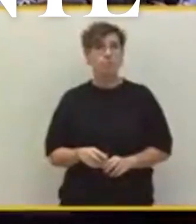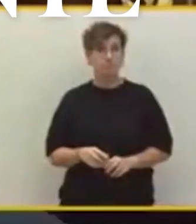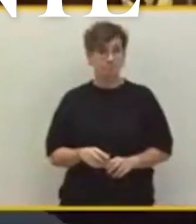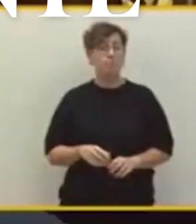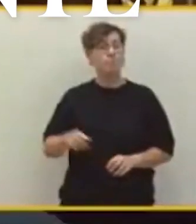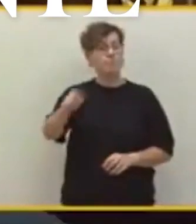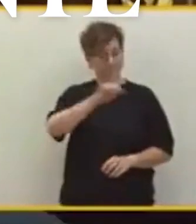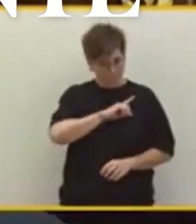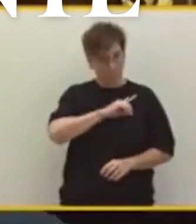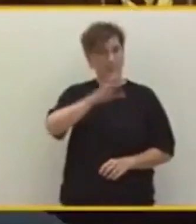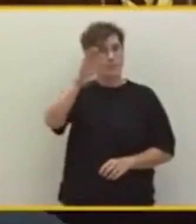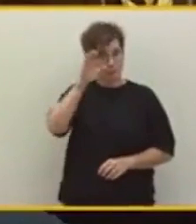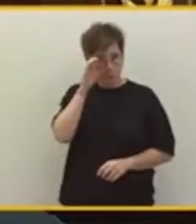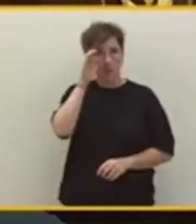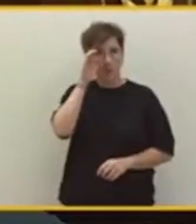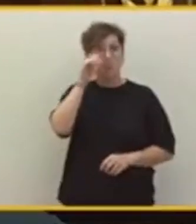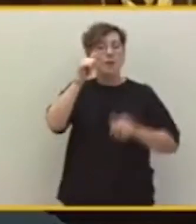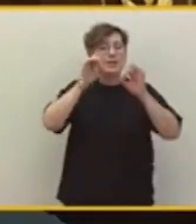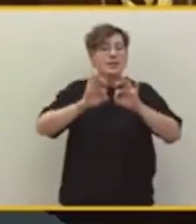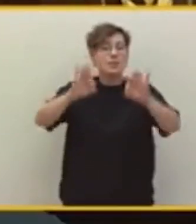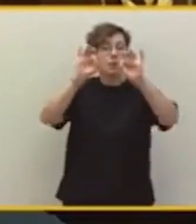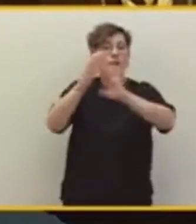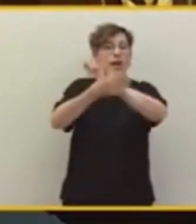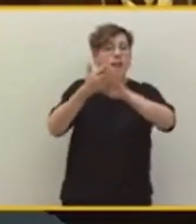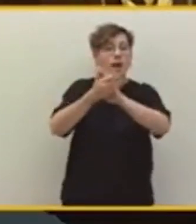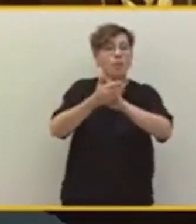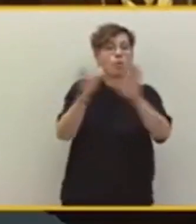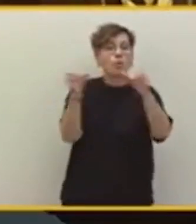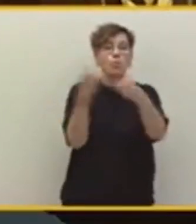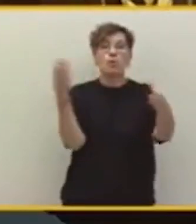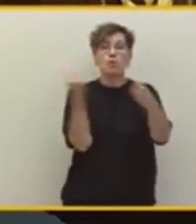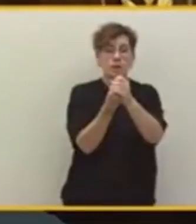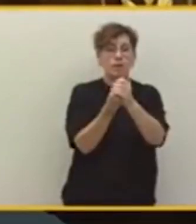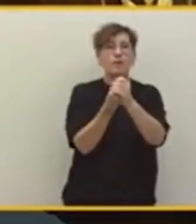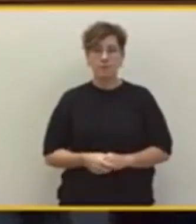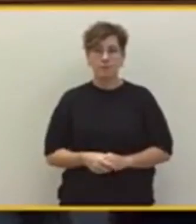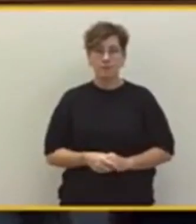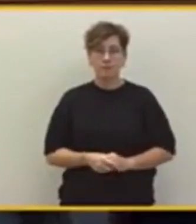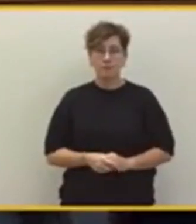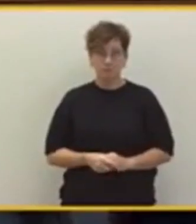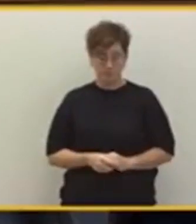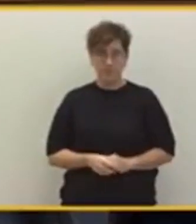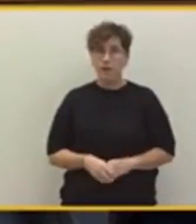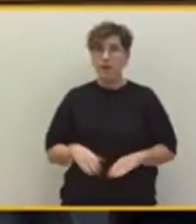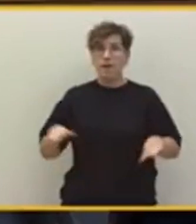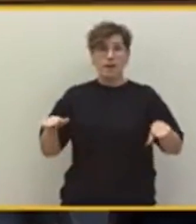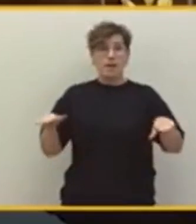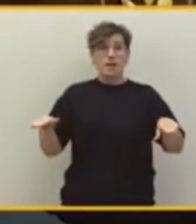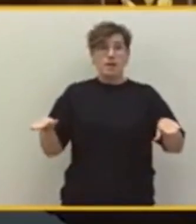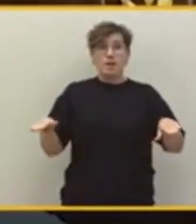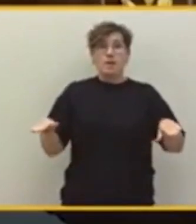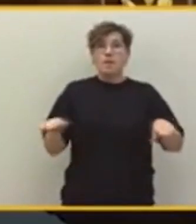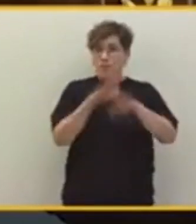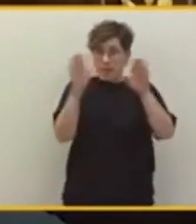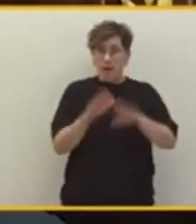Háganme caso, señorías, especialmente las señorías de Junts y del PNV. Háganme caso. Finalmente, les solicito